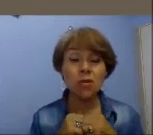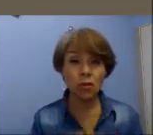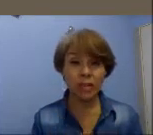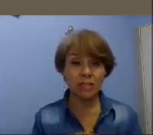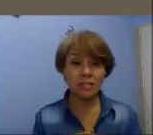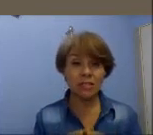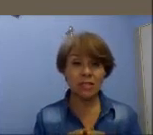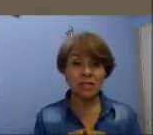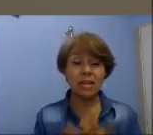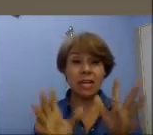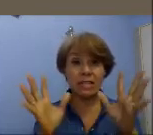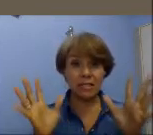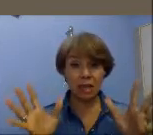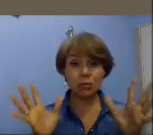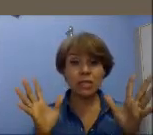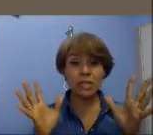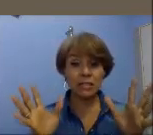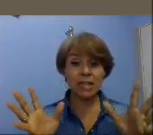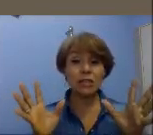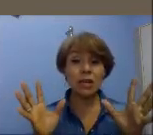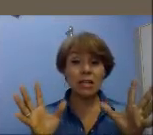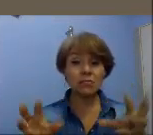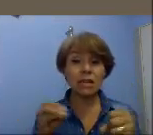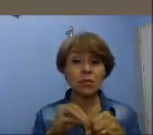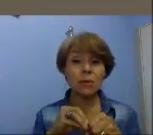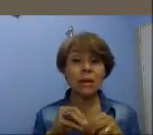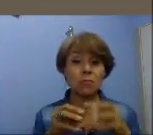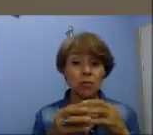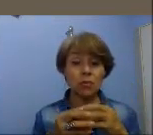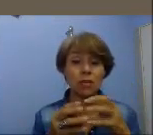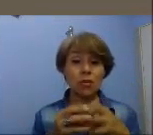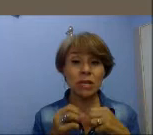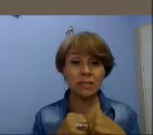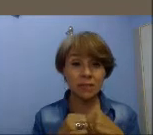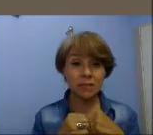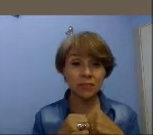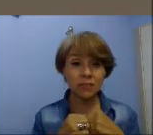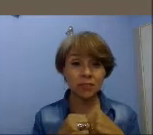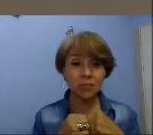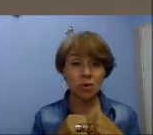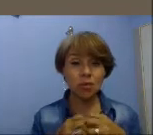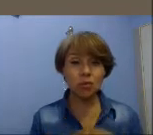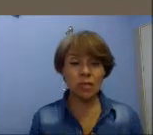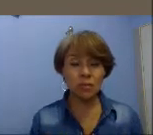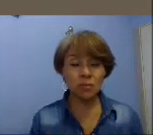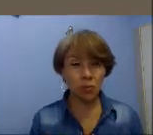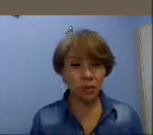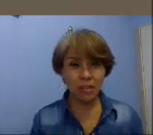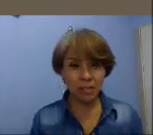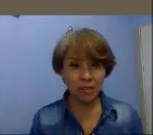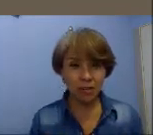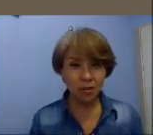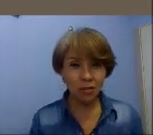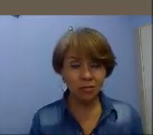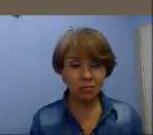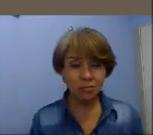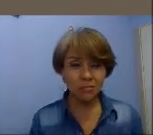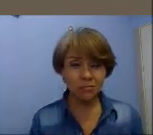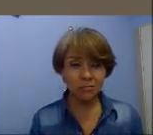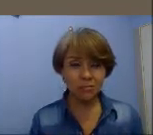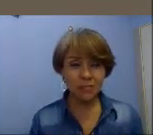esos bloques. Está utilizando las manos para poderlo hacer. ¿Ustedes pueden